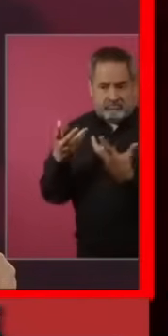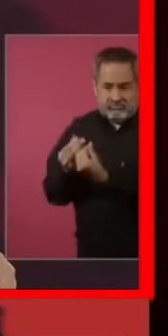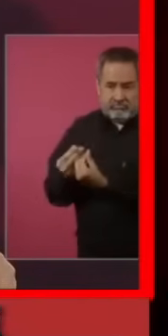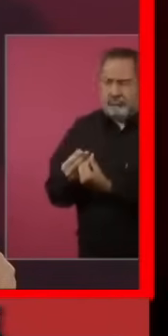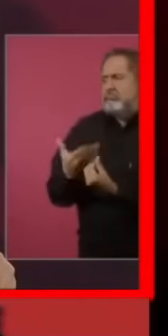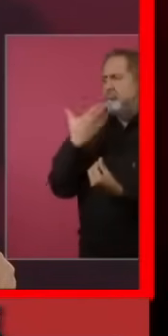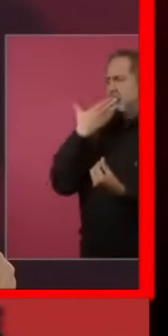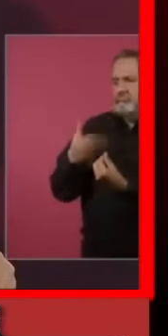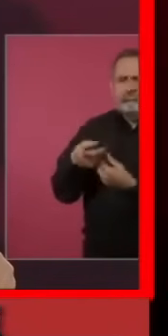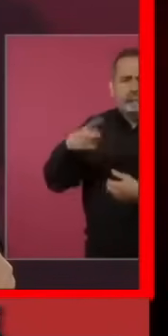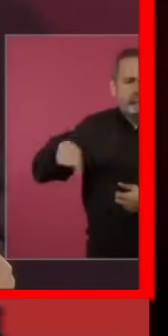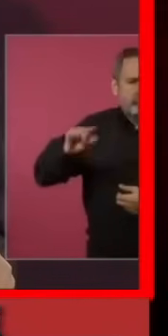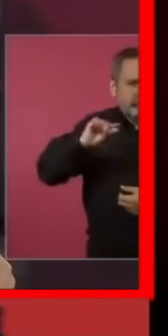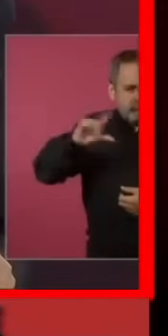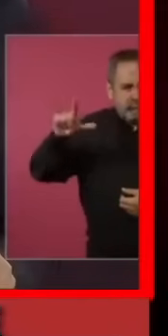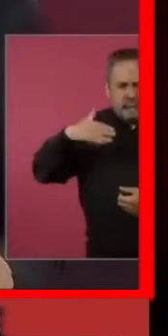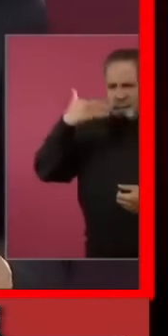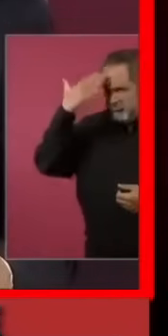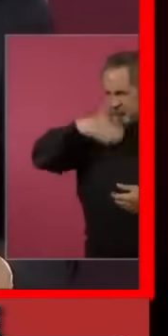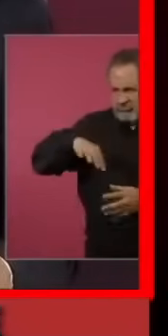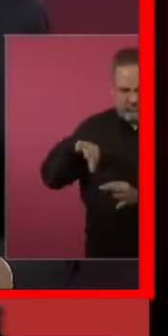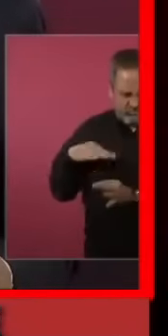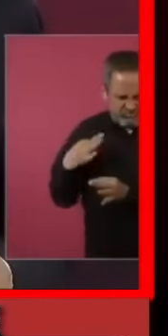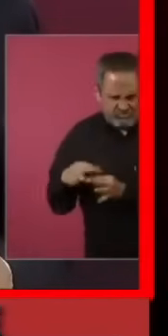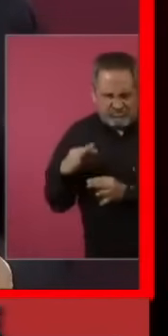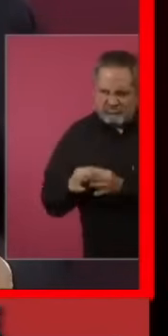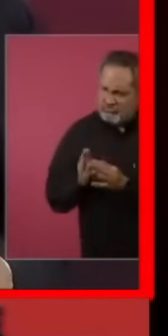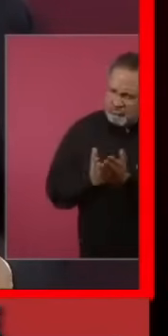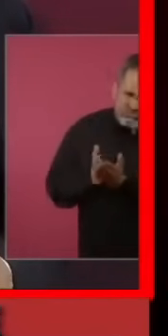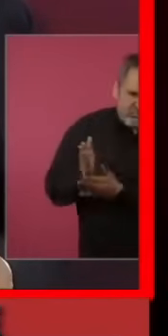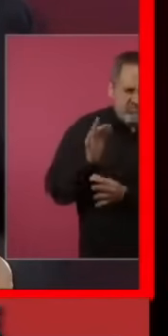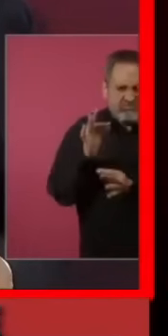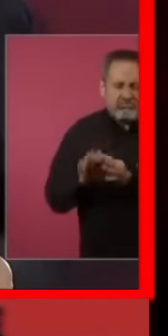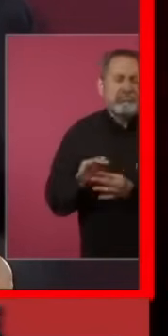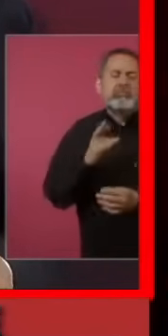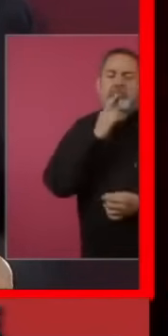que tiene profesionalismo, que tiene disciplina,